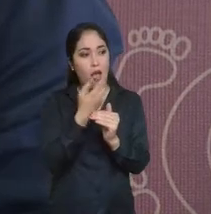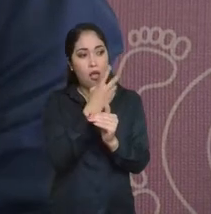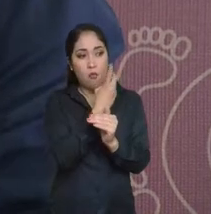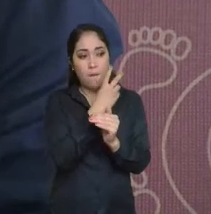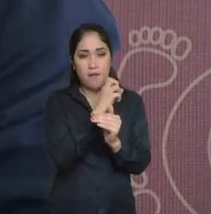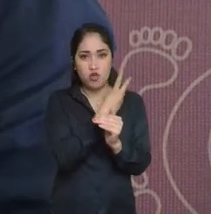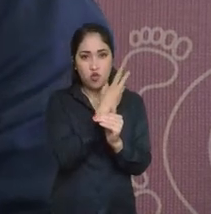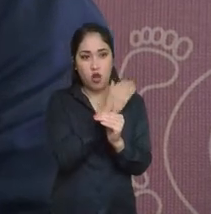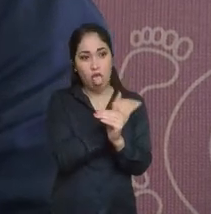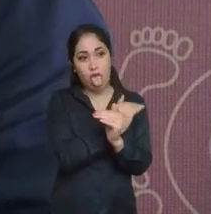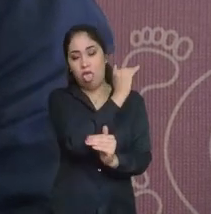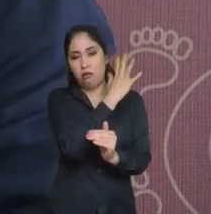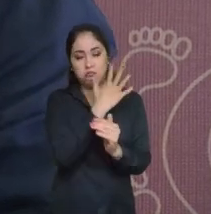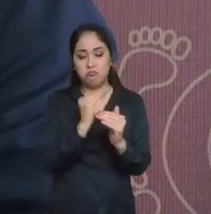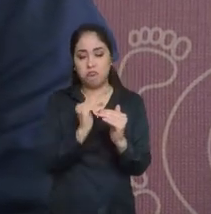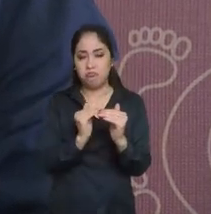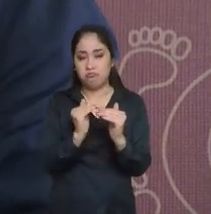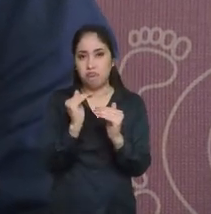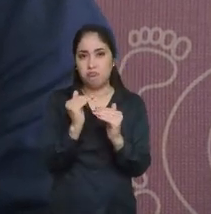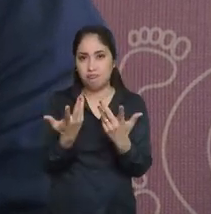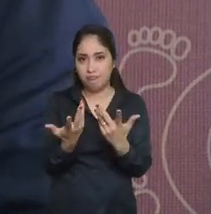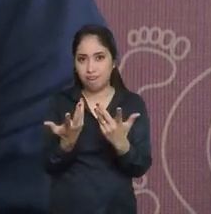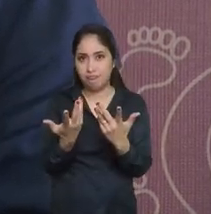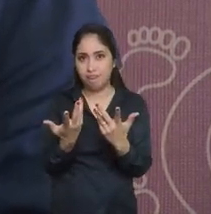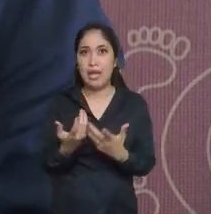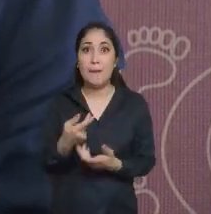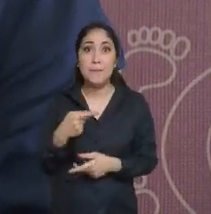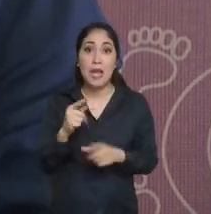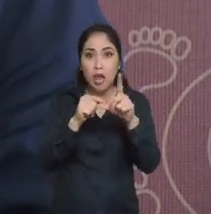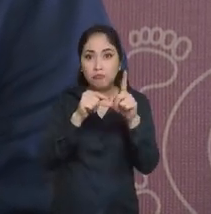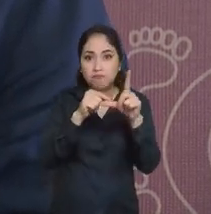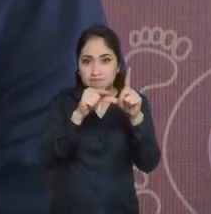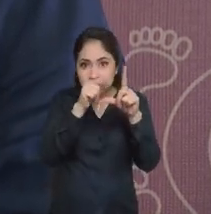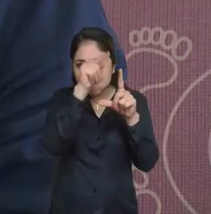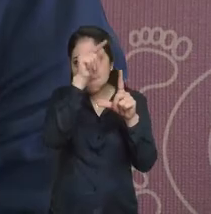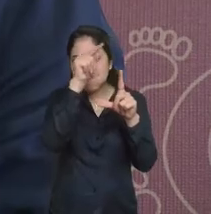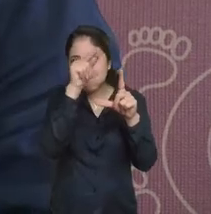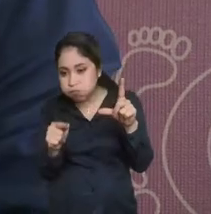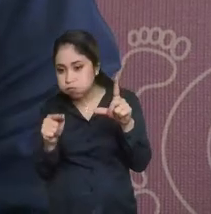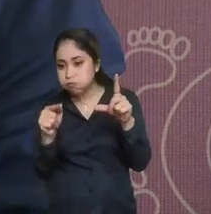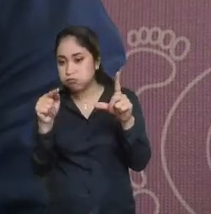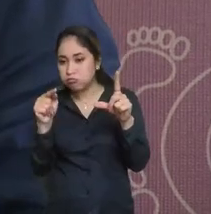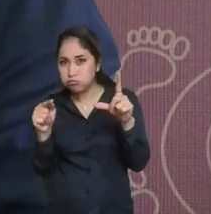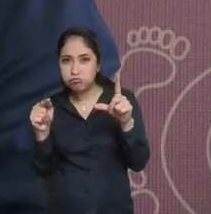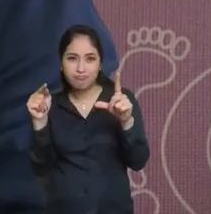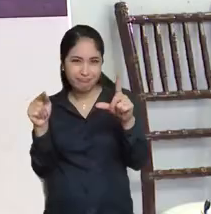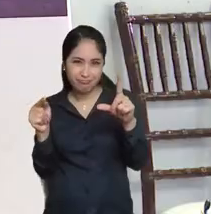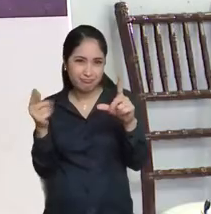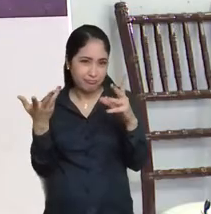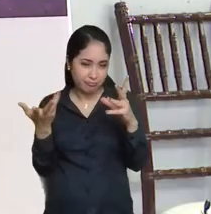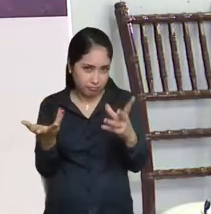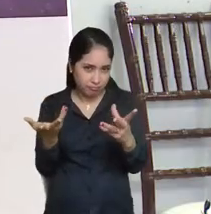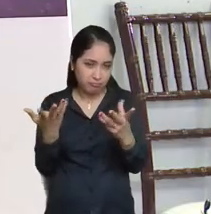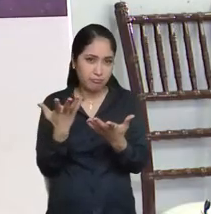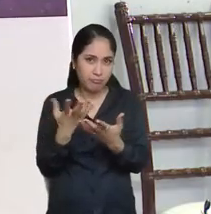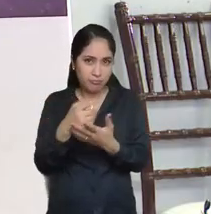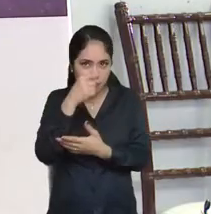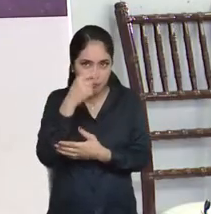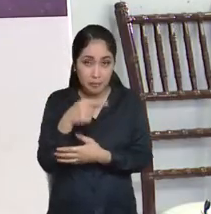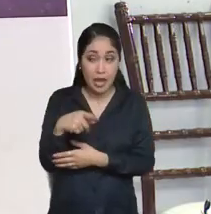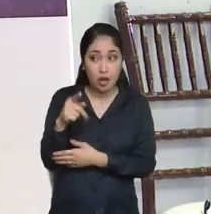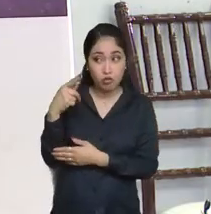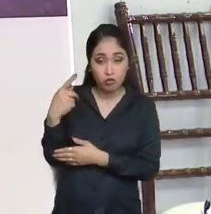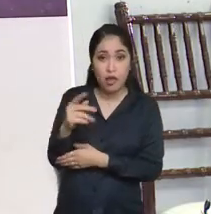efectivamente es una estadística que puntualmente lleva el órgano que tiene la facultad constitucional de investigar estos delitos, que es la